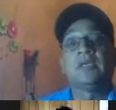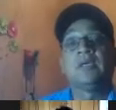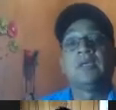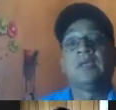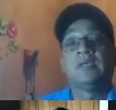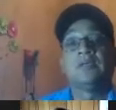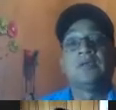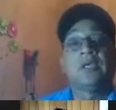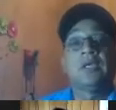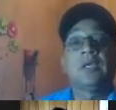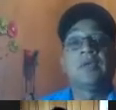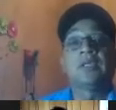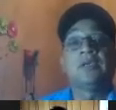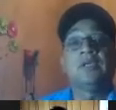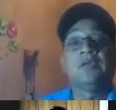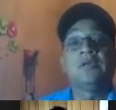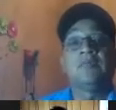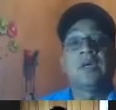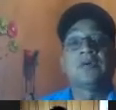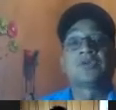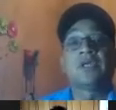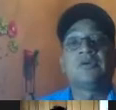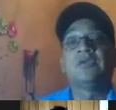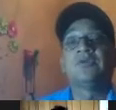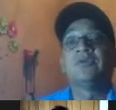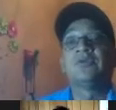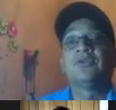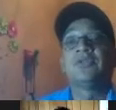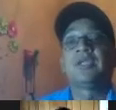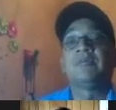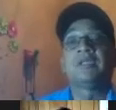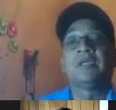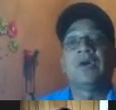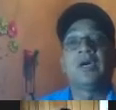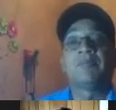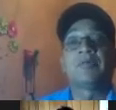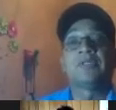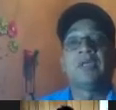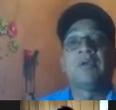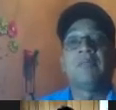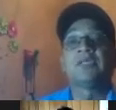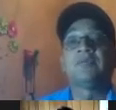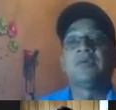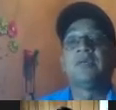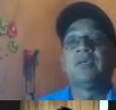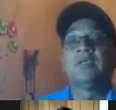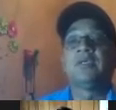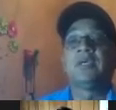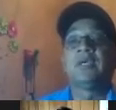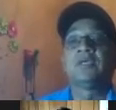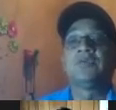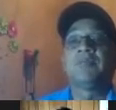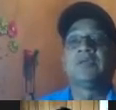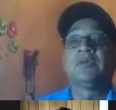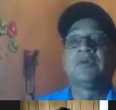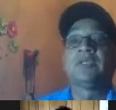digitalizada, donde realmente los niños van a cursar un año donde realmente no han aprovechado al máximo